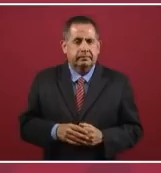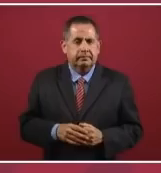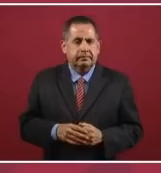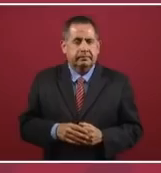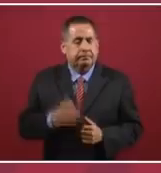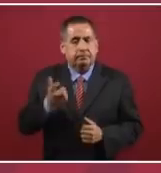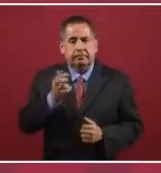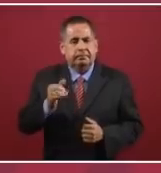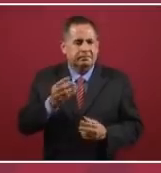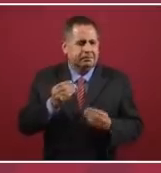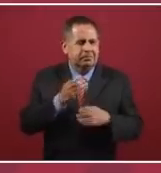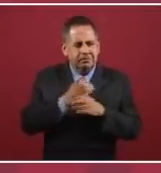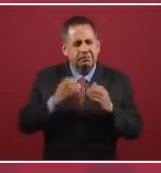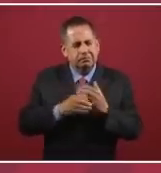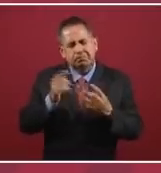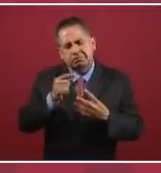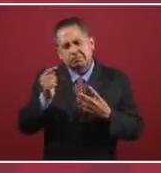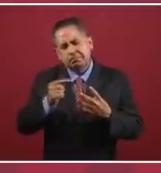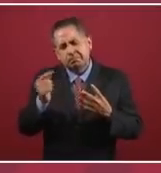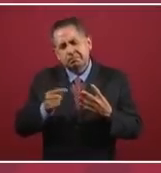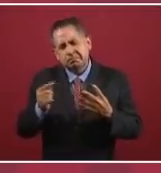Y así muchas cosas,